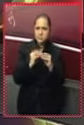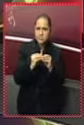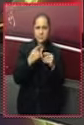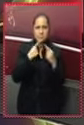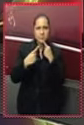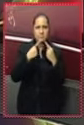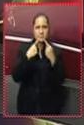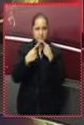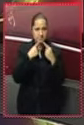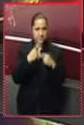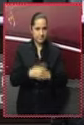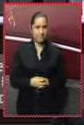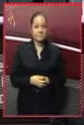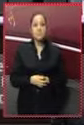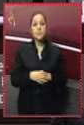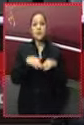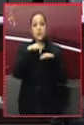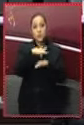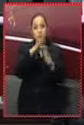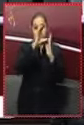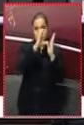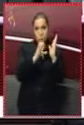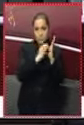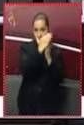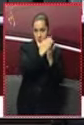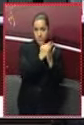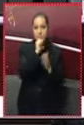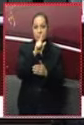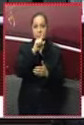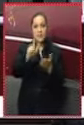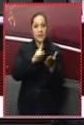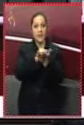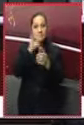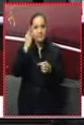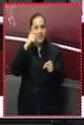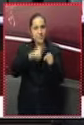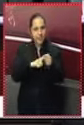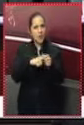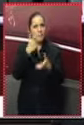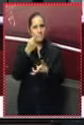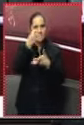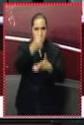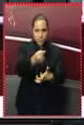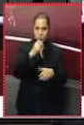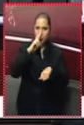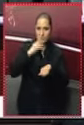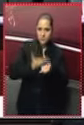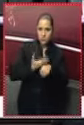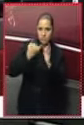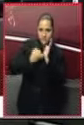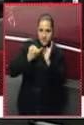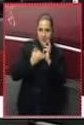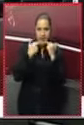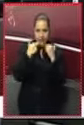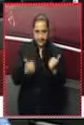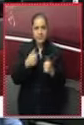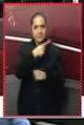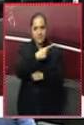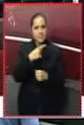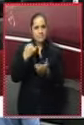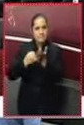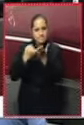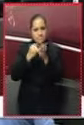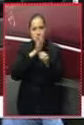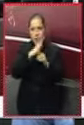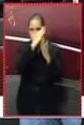de acuerdo a lo establecido por la Constitución y la Ley Federal de Presupuesto y Responsabilidad Hacendaria, la Cámara de Diputados discutió y aprobó la miscelánea fiscal y la ley